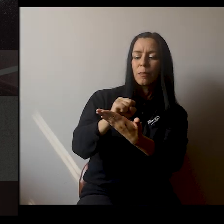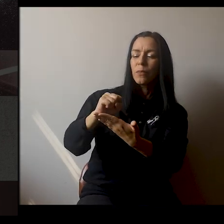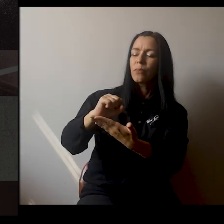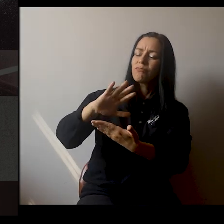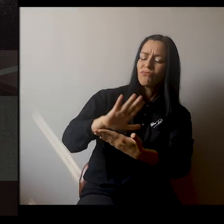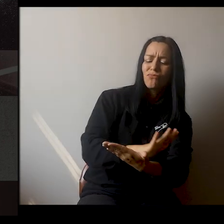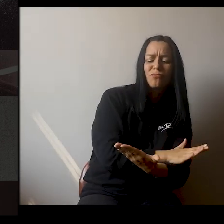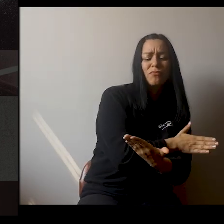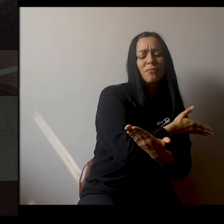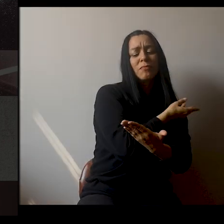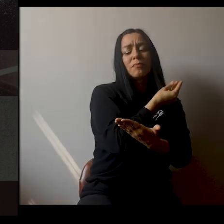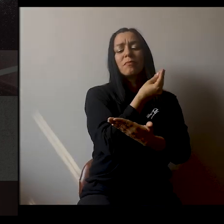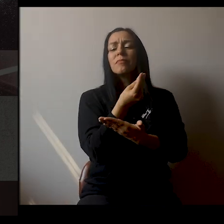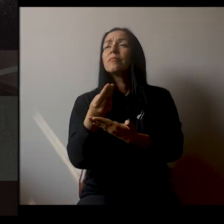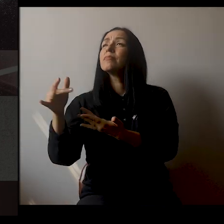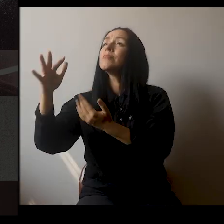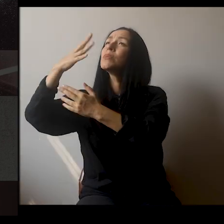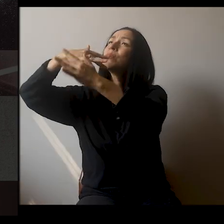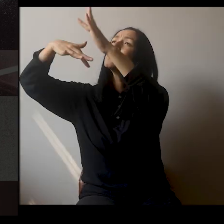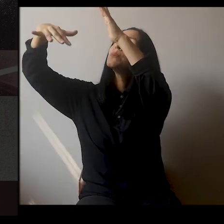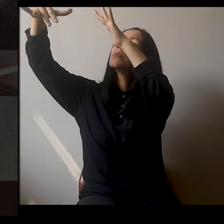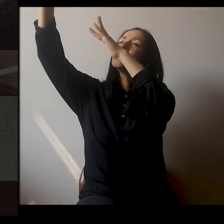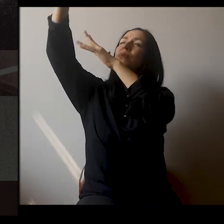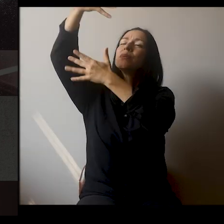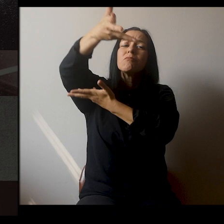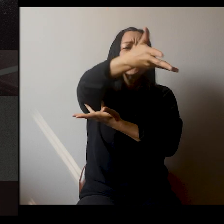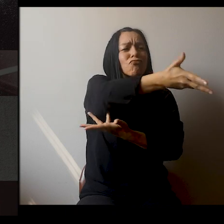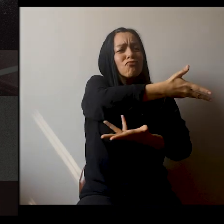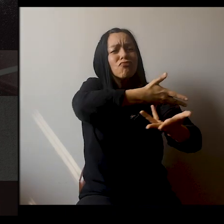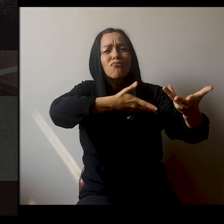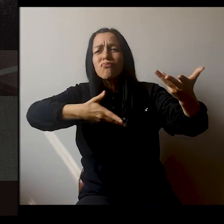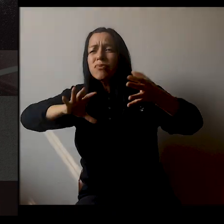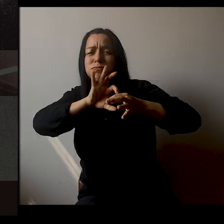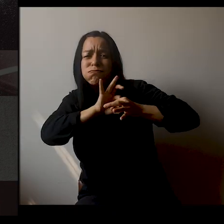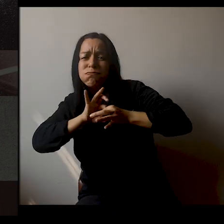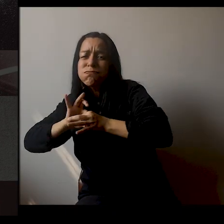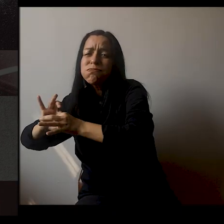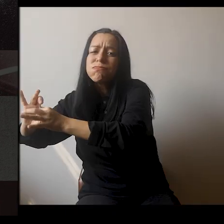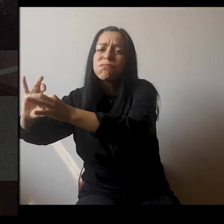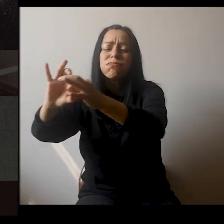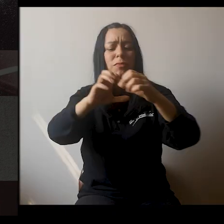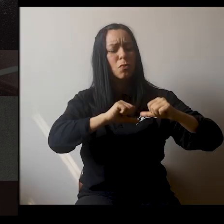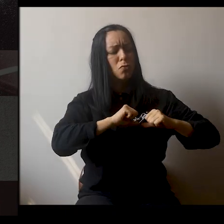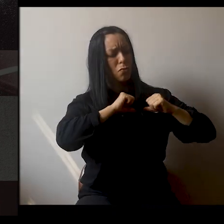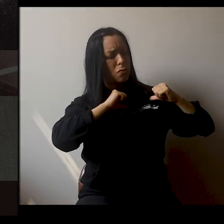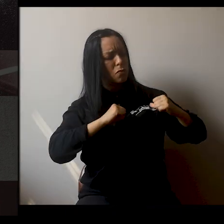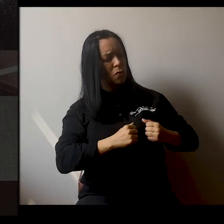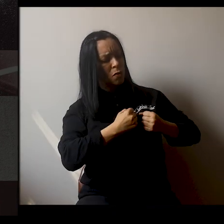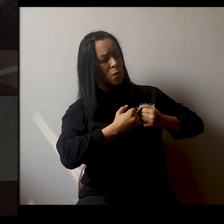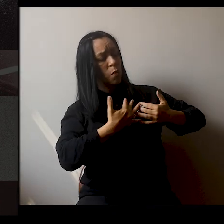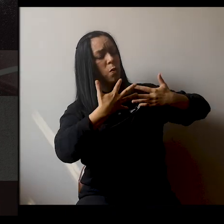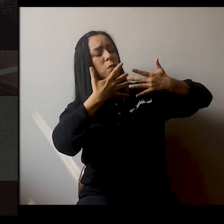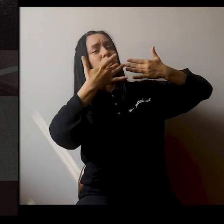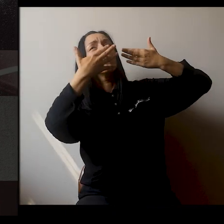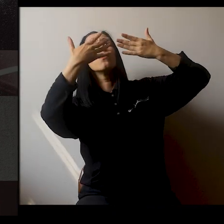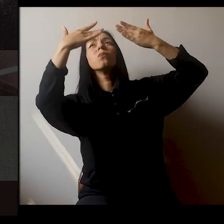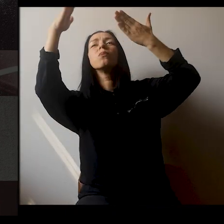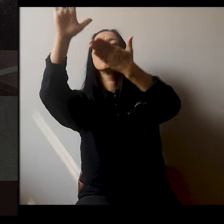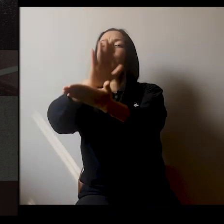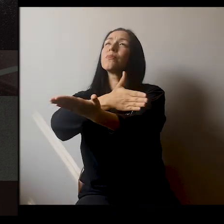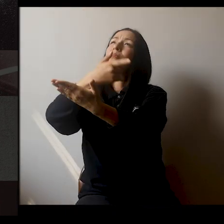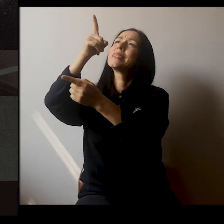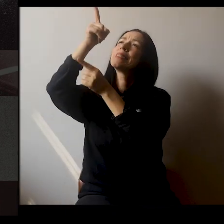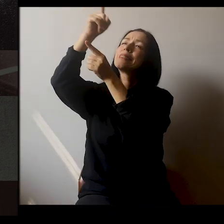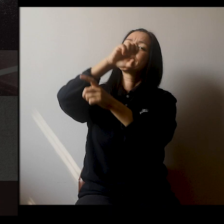cantando salmos, himnos y canciones espirituales entre ustedes, y haciendo música